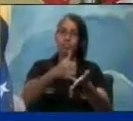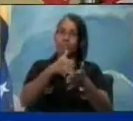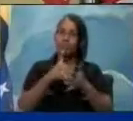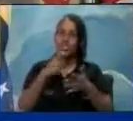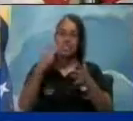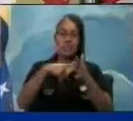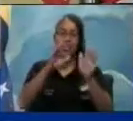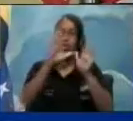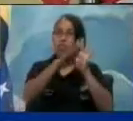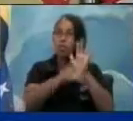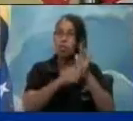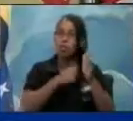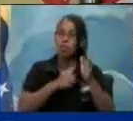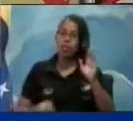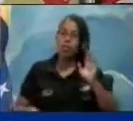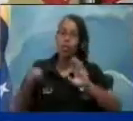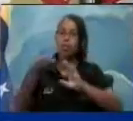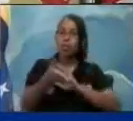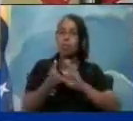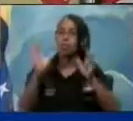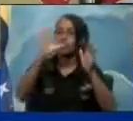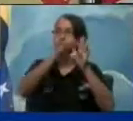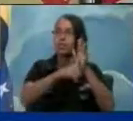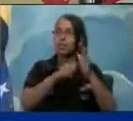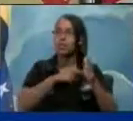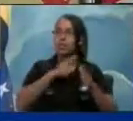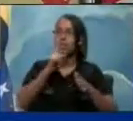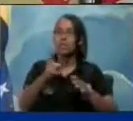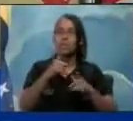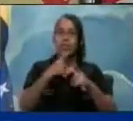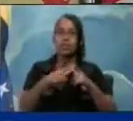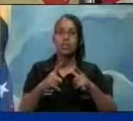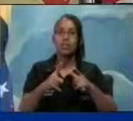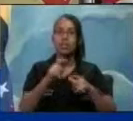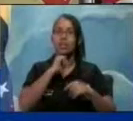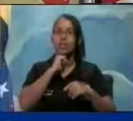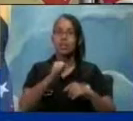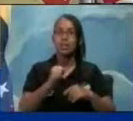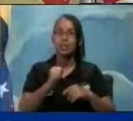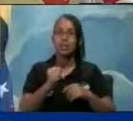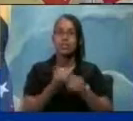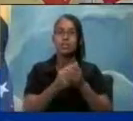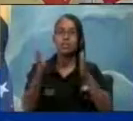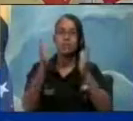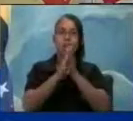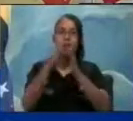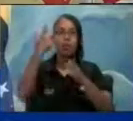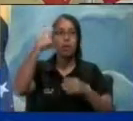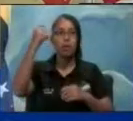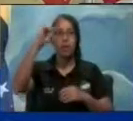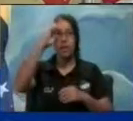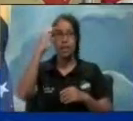se cogen los diezmos, se cogen el tiempo que es sagrado para